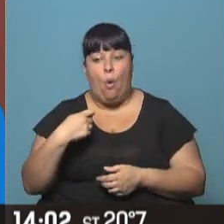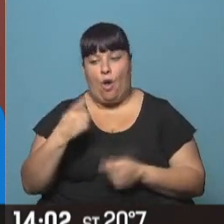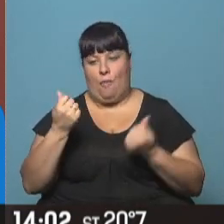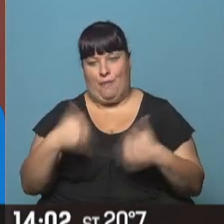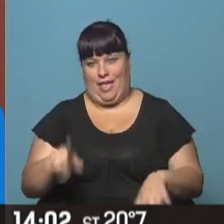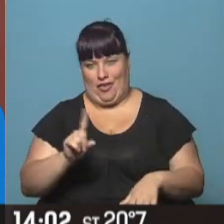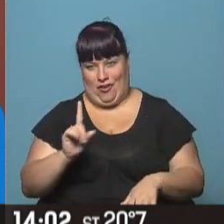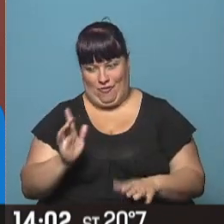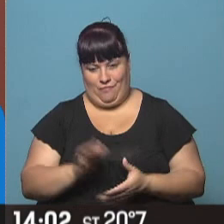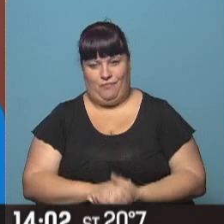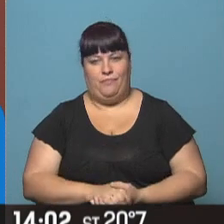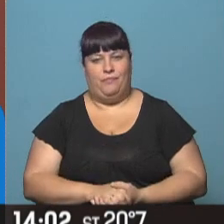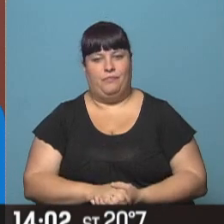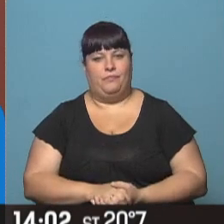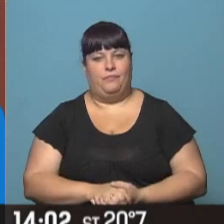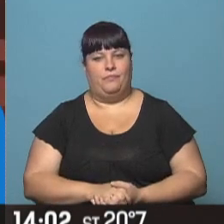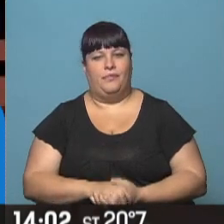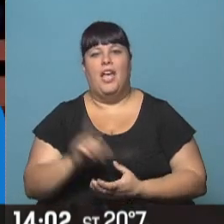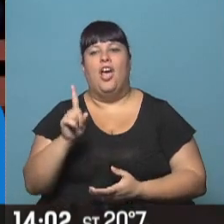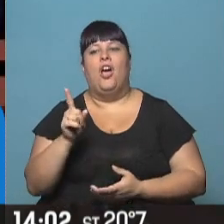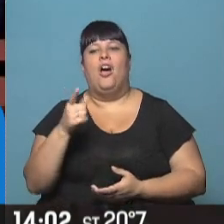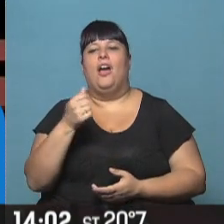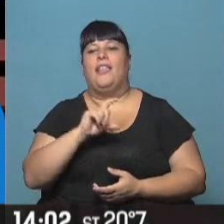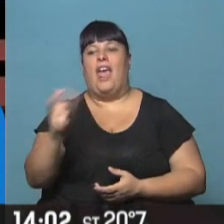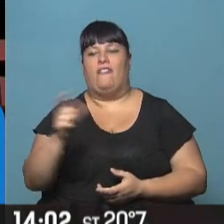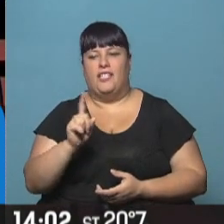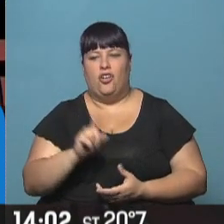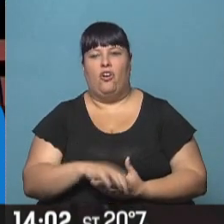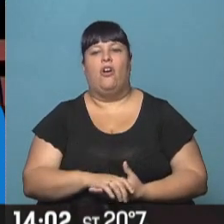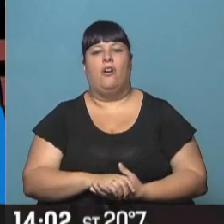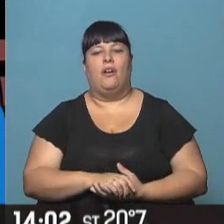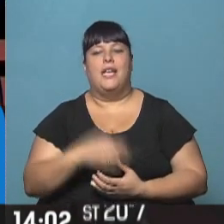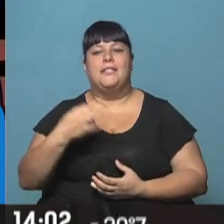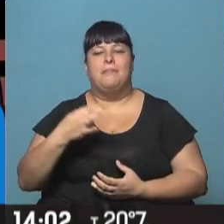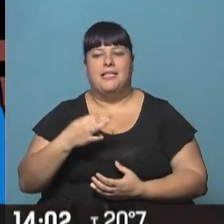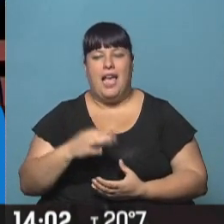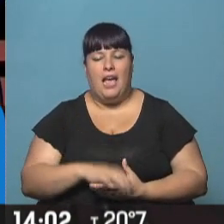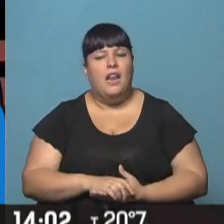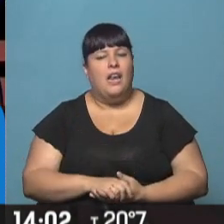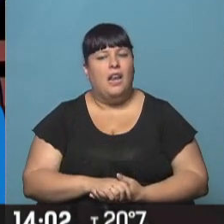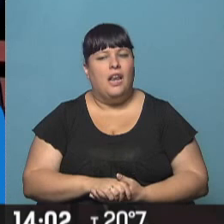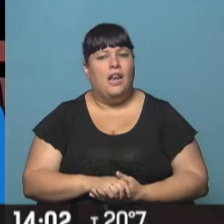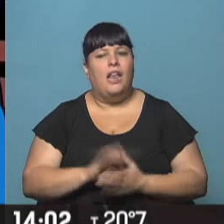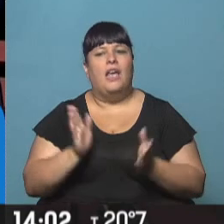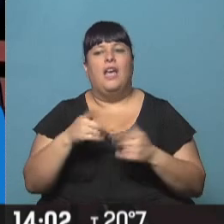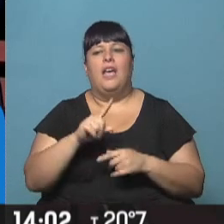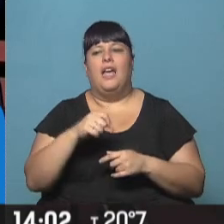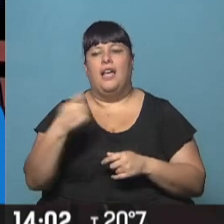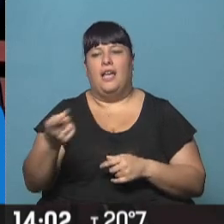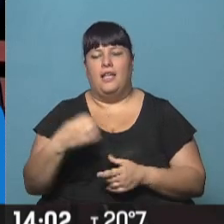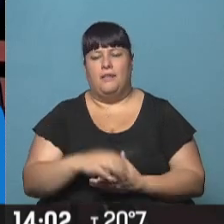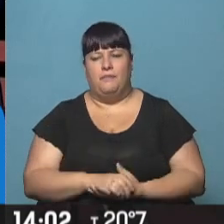pierdan. Él dice la caja no transferidas. Las cajas no transferidas.